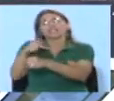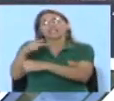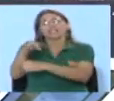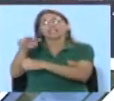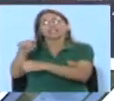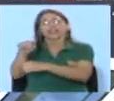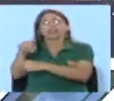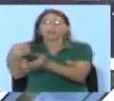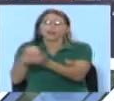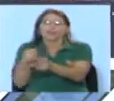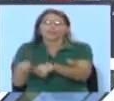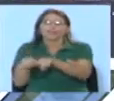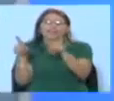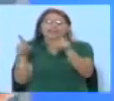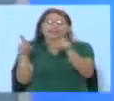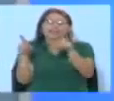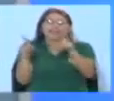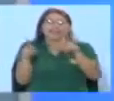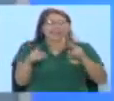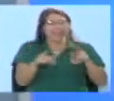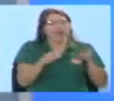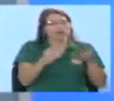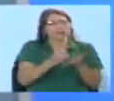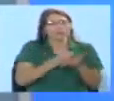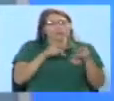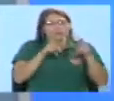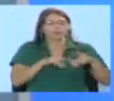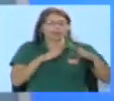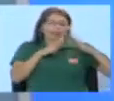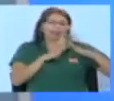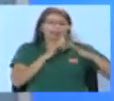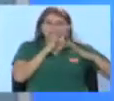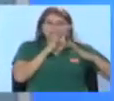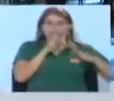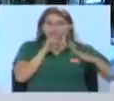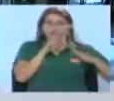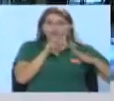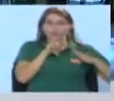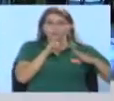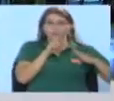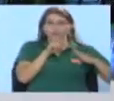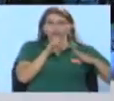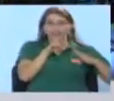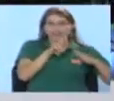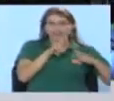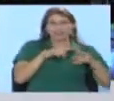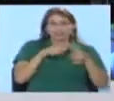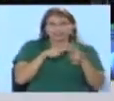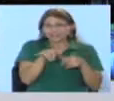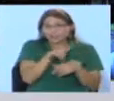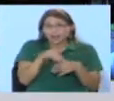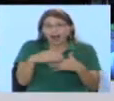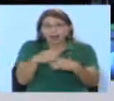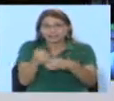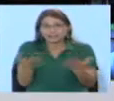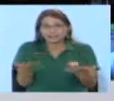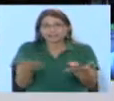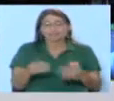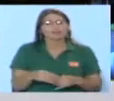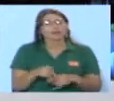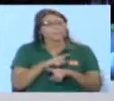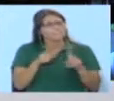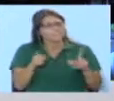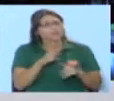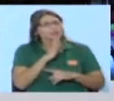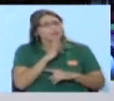vive en Romuser. Claro, pero en ese marco, don Luis, un poco también la discusión se ha centrado en que es diferente, ¿verdad?,